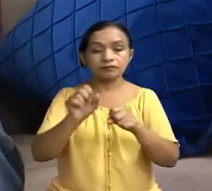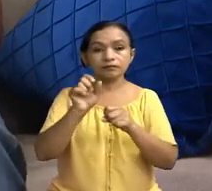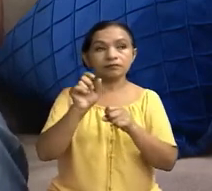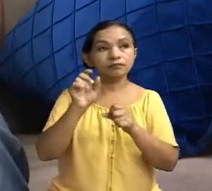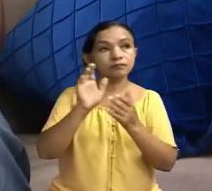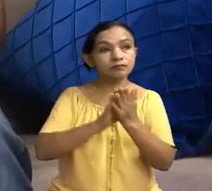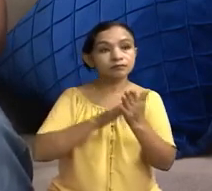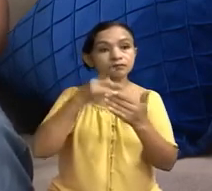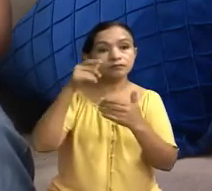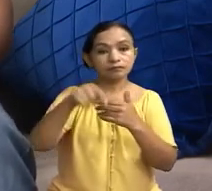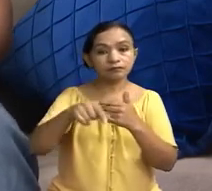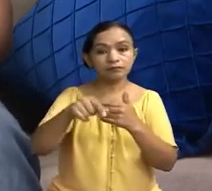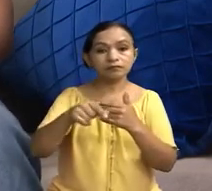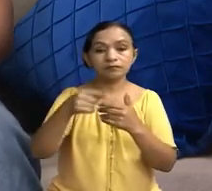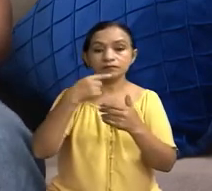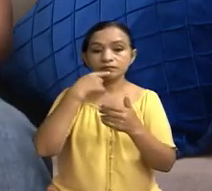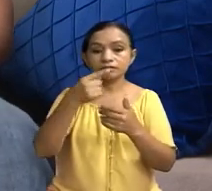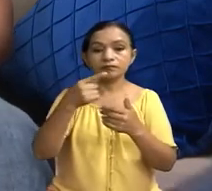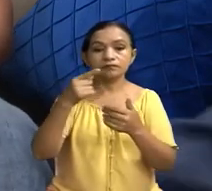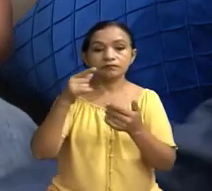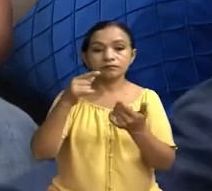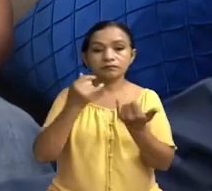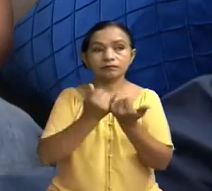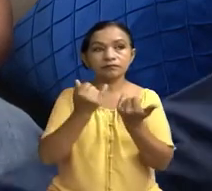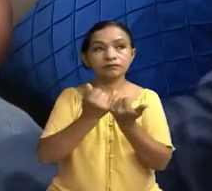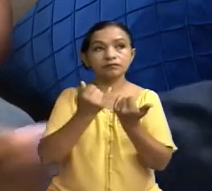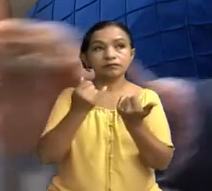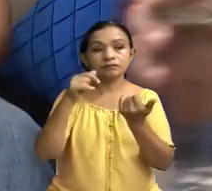programa desde el Parlamento, le invitamos a que se quede en fiel